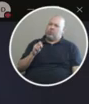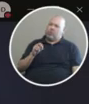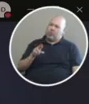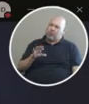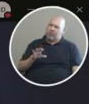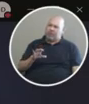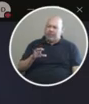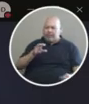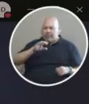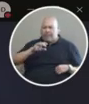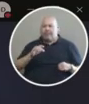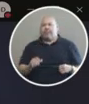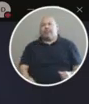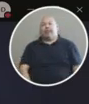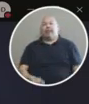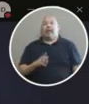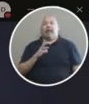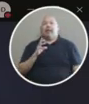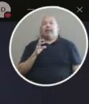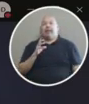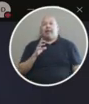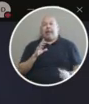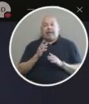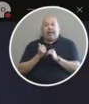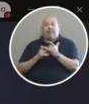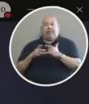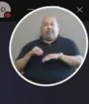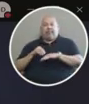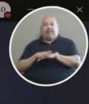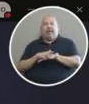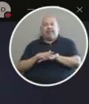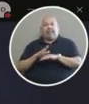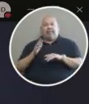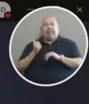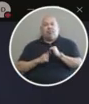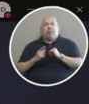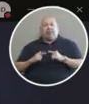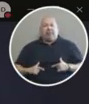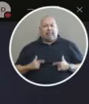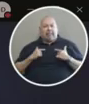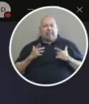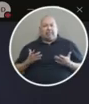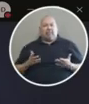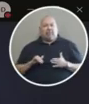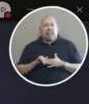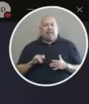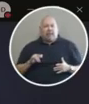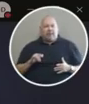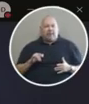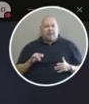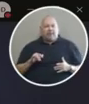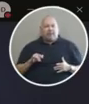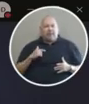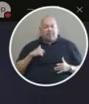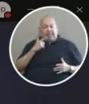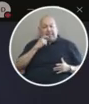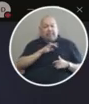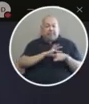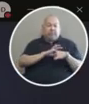If I may. Y todo esto está afectando demasiado a todas las personas con lo que estamos viviendo de estos